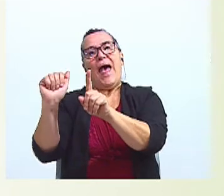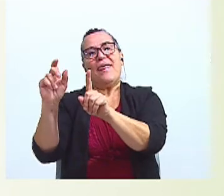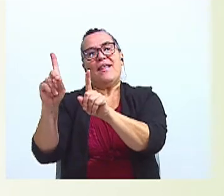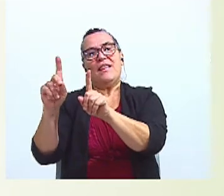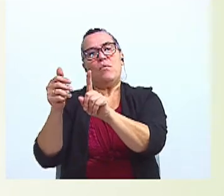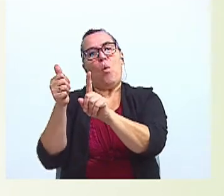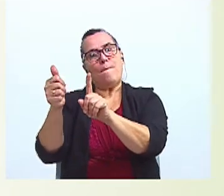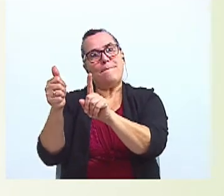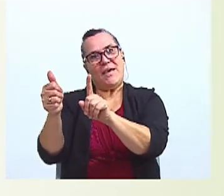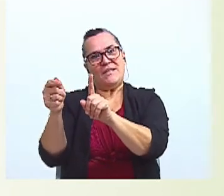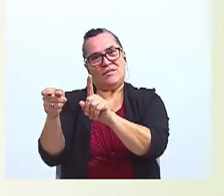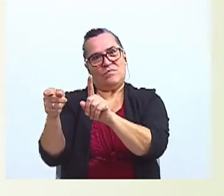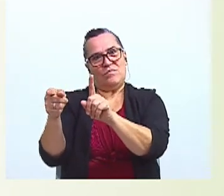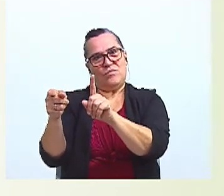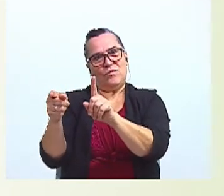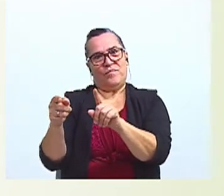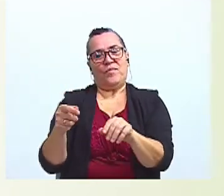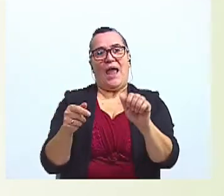adjetivo mismo.